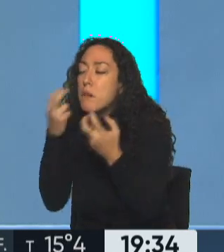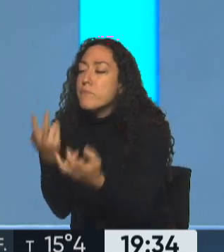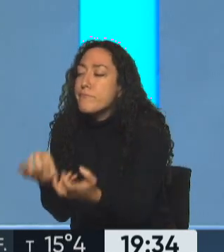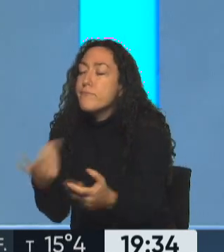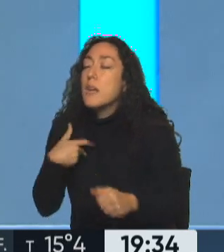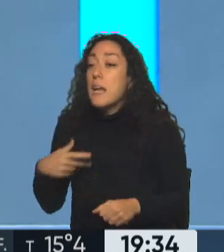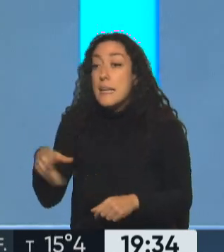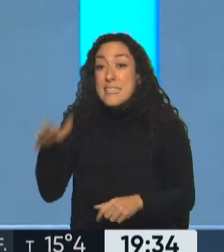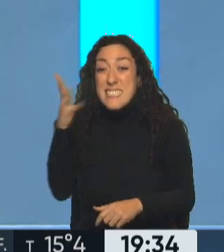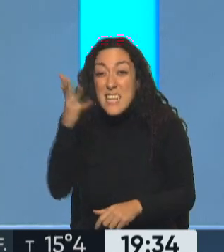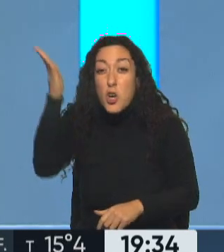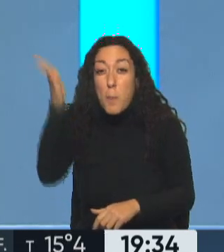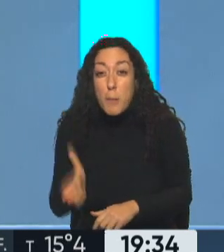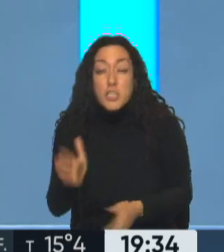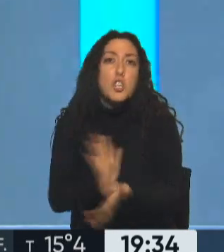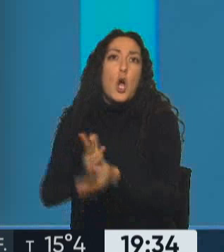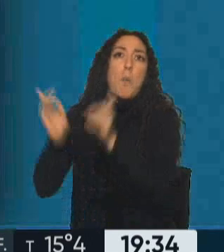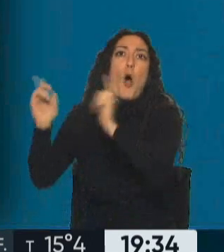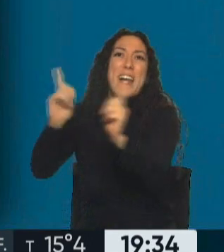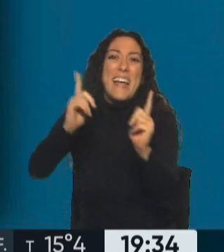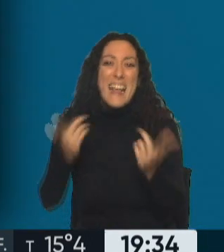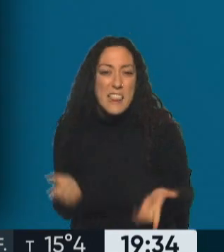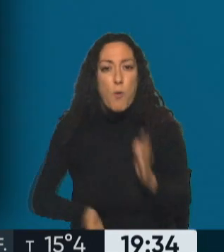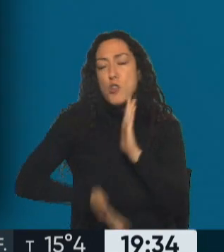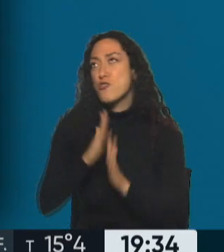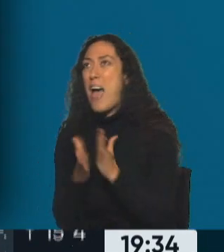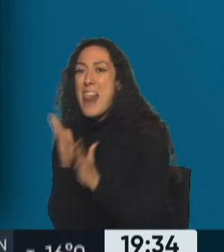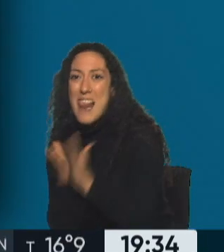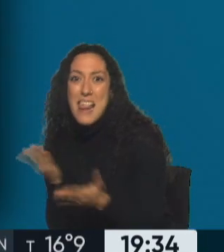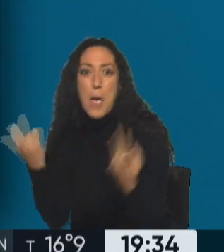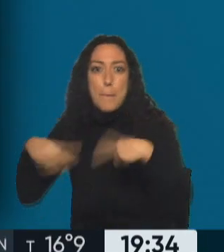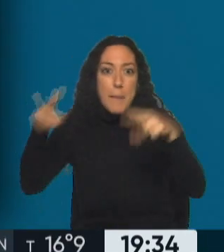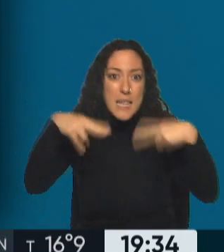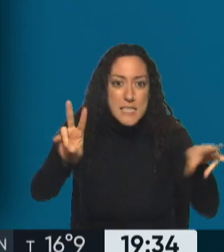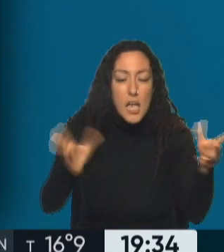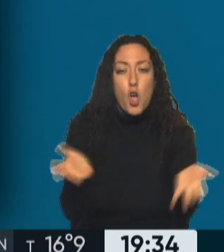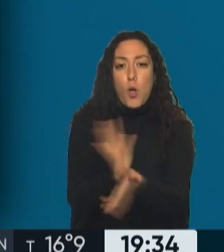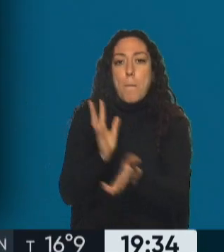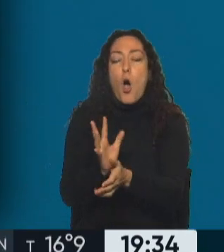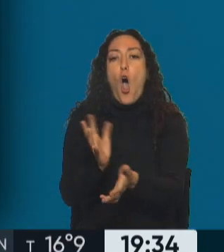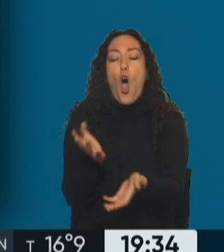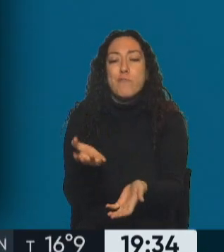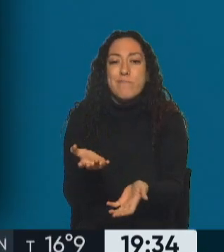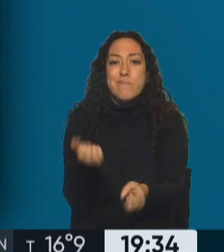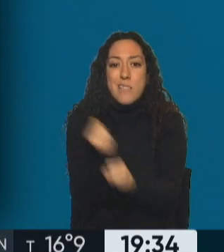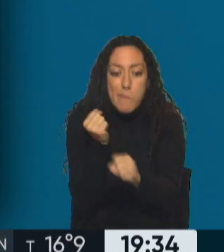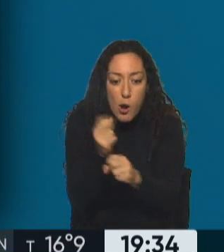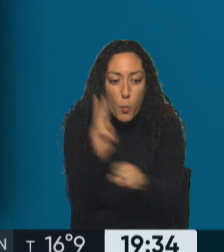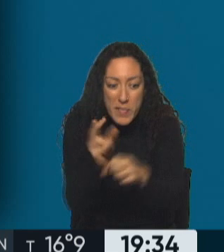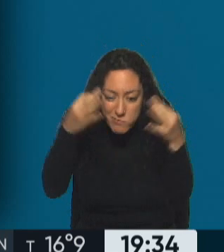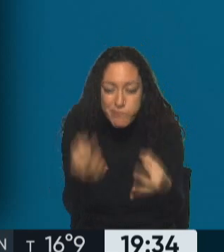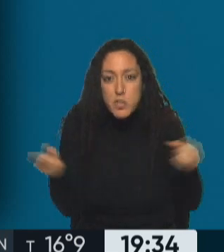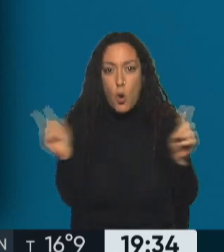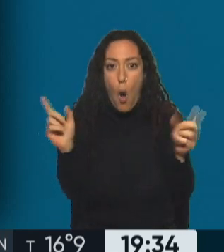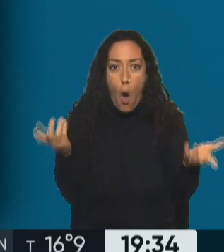7% de ese 10% es solo recreativa, las salidas, no el resto de las grandes tareas de cuidado. O sea que ahí también